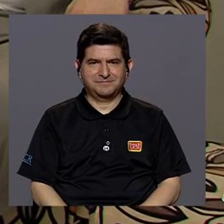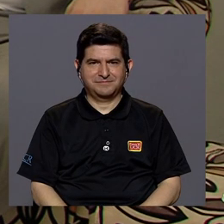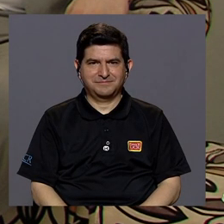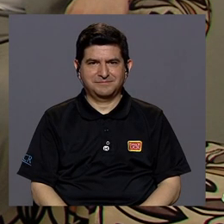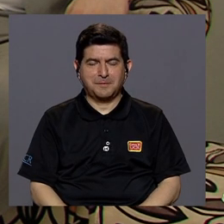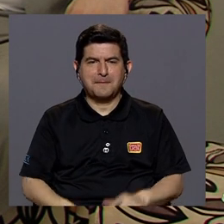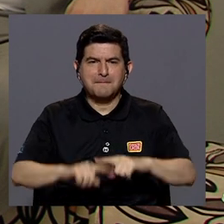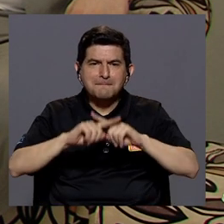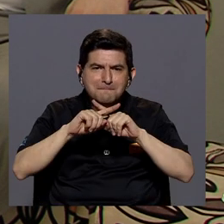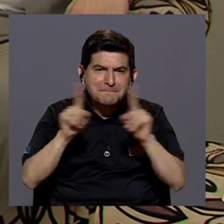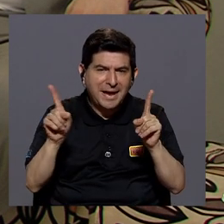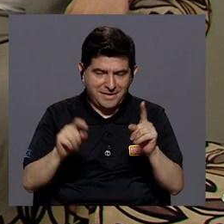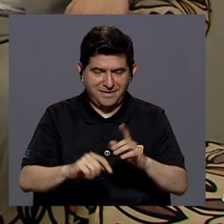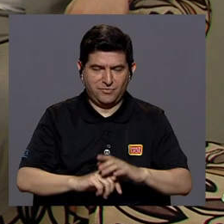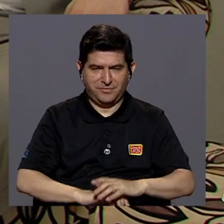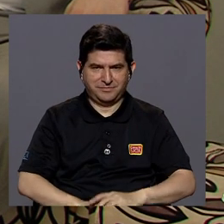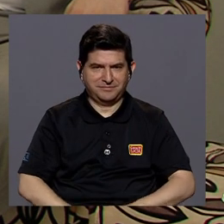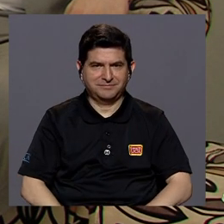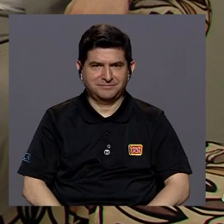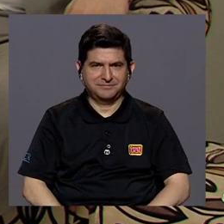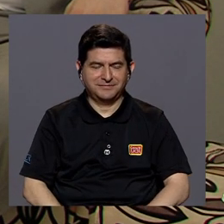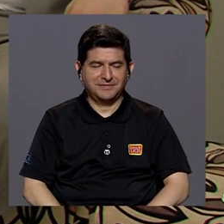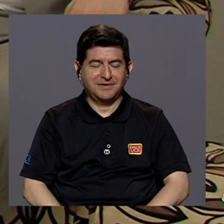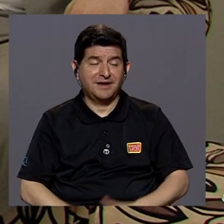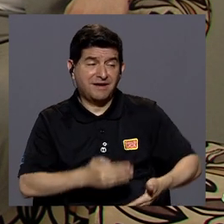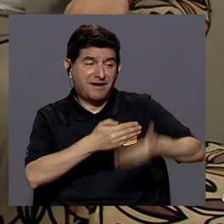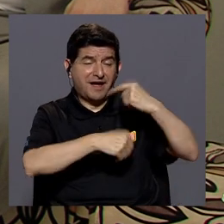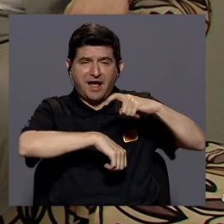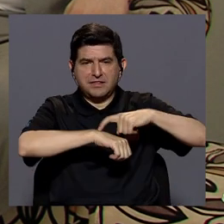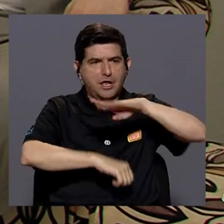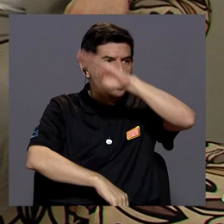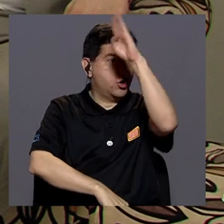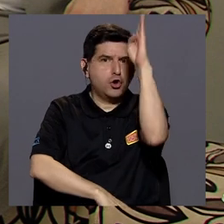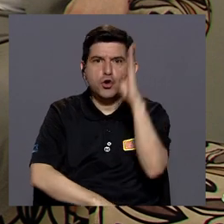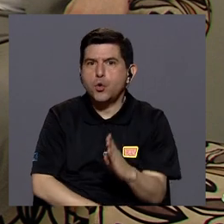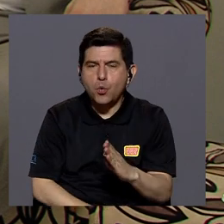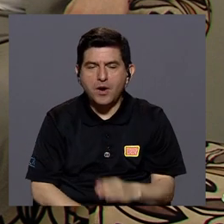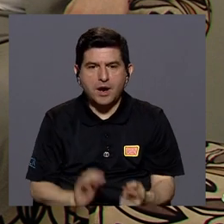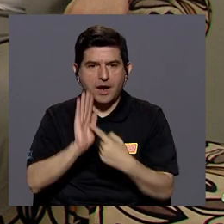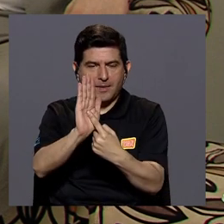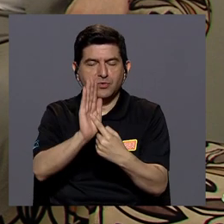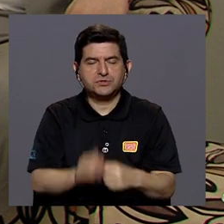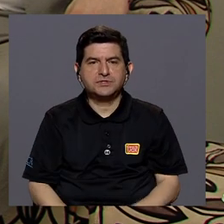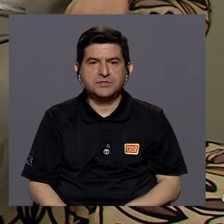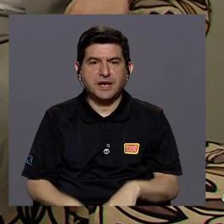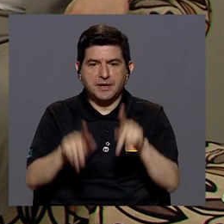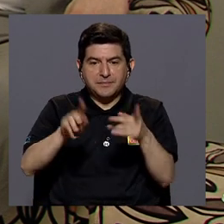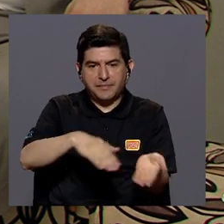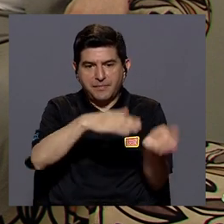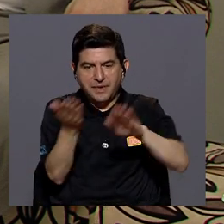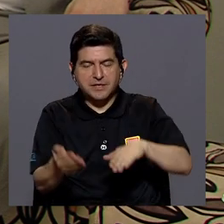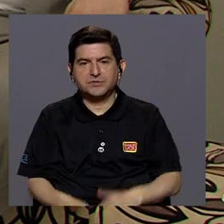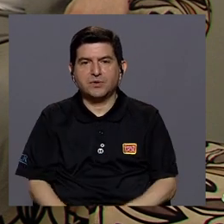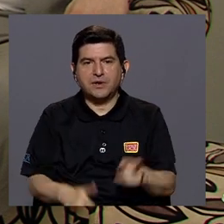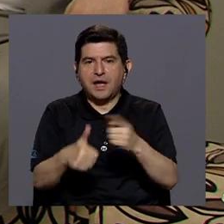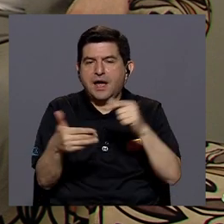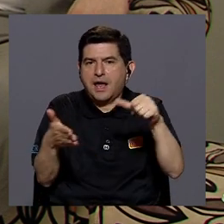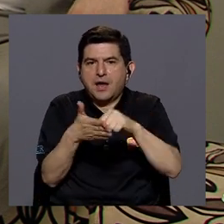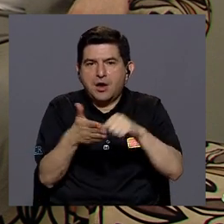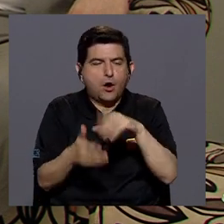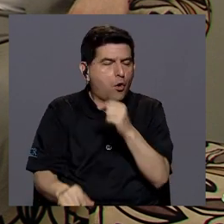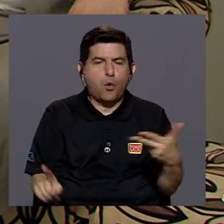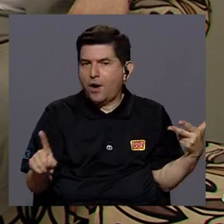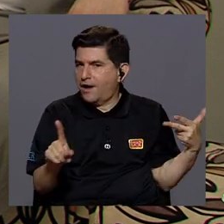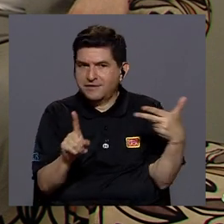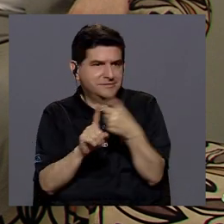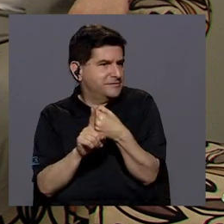Pero una cosa es que en aquellos tiempos era jamás poner un muerto en primera página, ni un accidente, ni